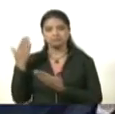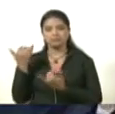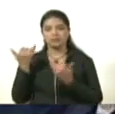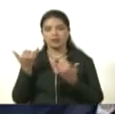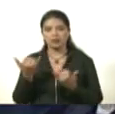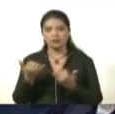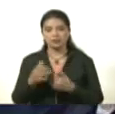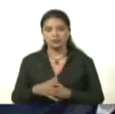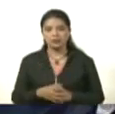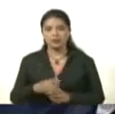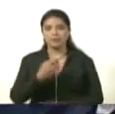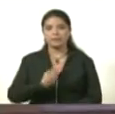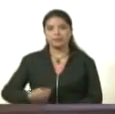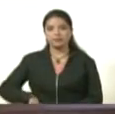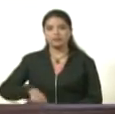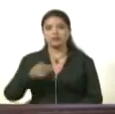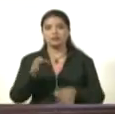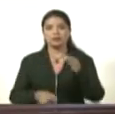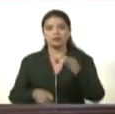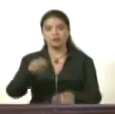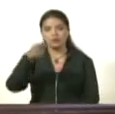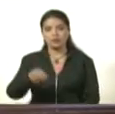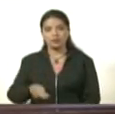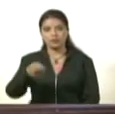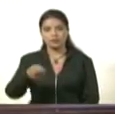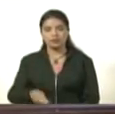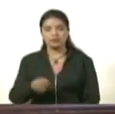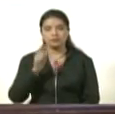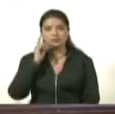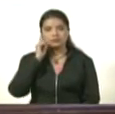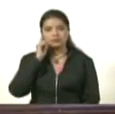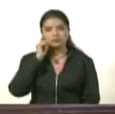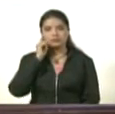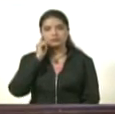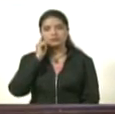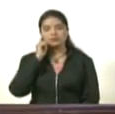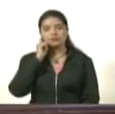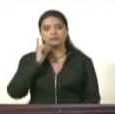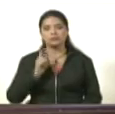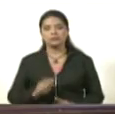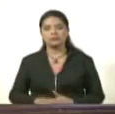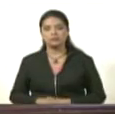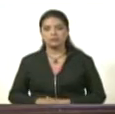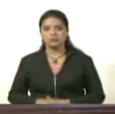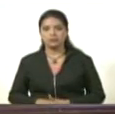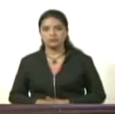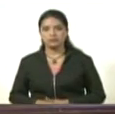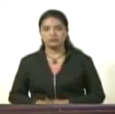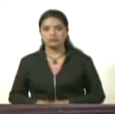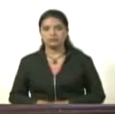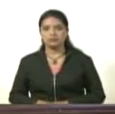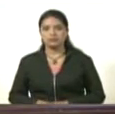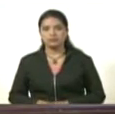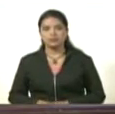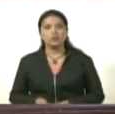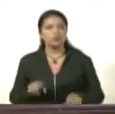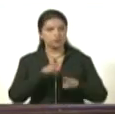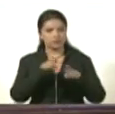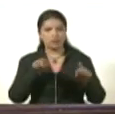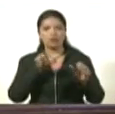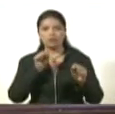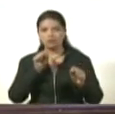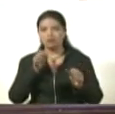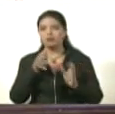del presidente del Tribunal Supremo de Justicia. No sabemos cuál es el sentimiento que podemos tener todos